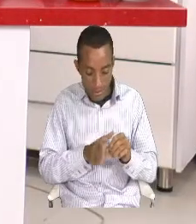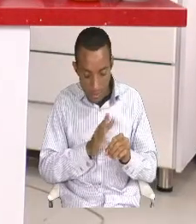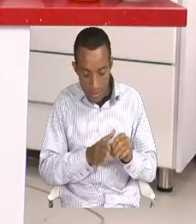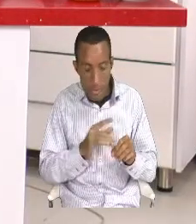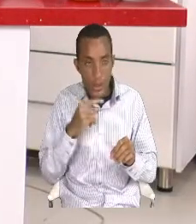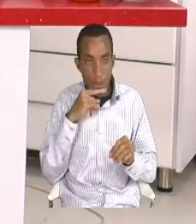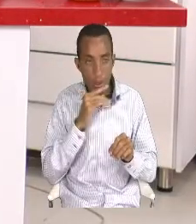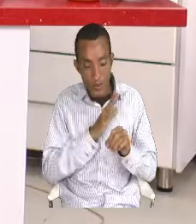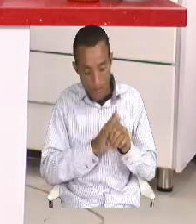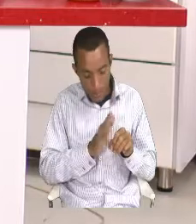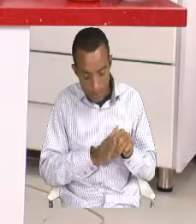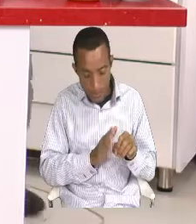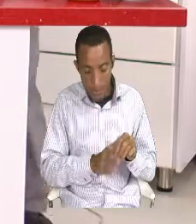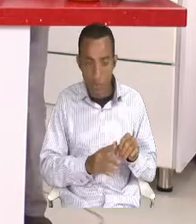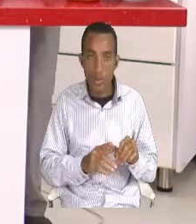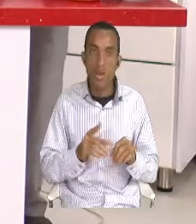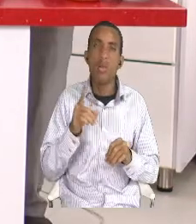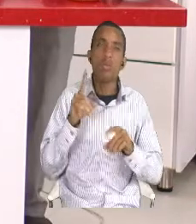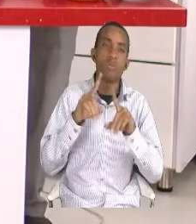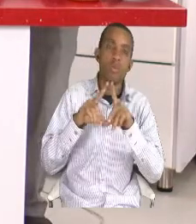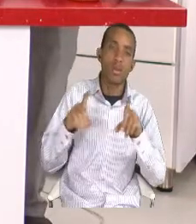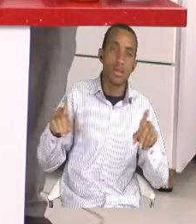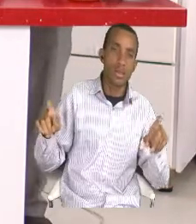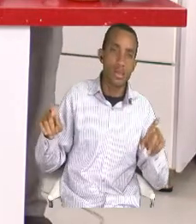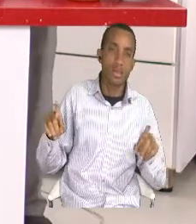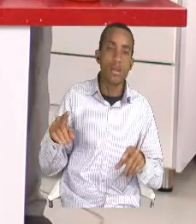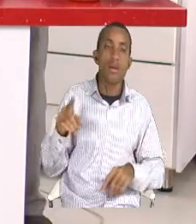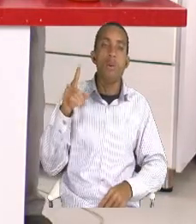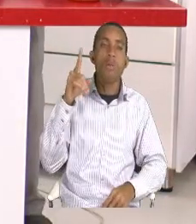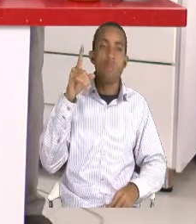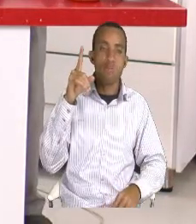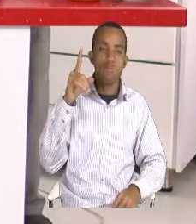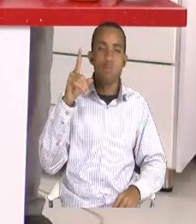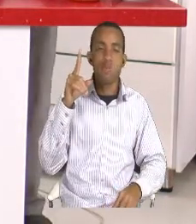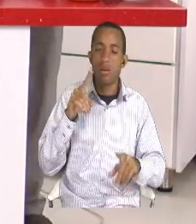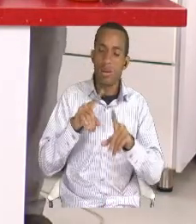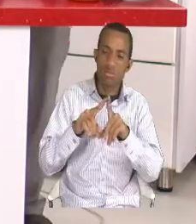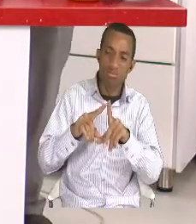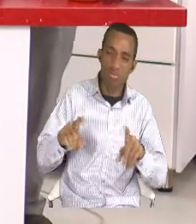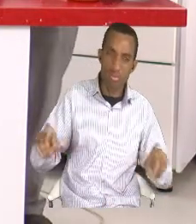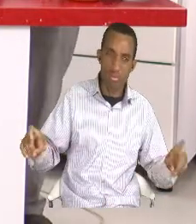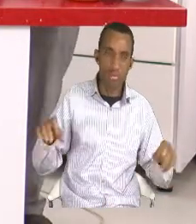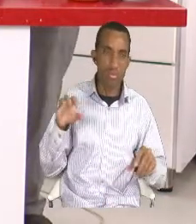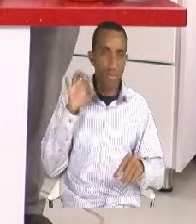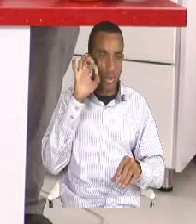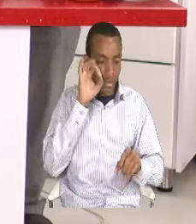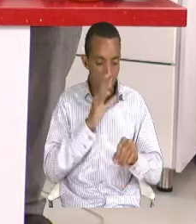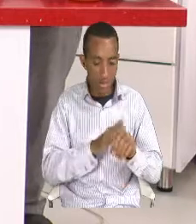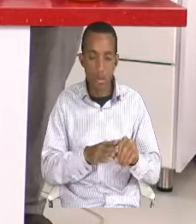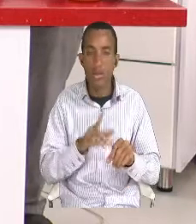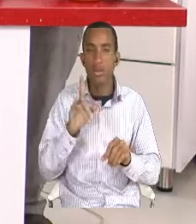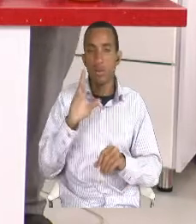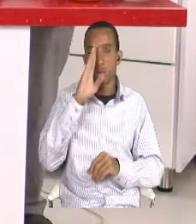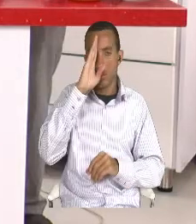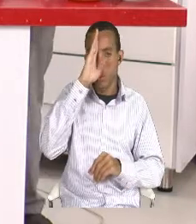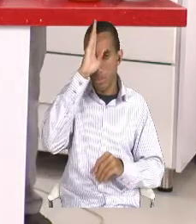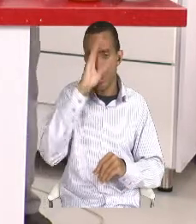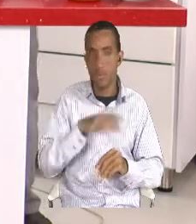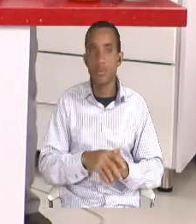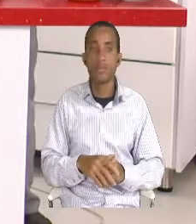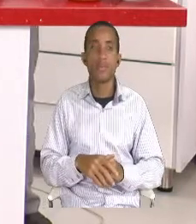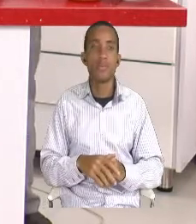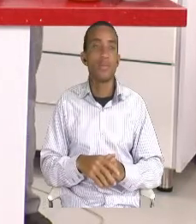tomates que existen en Italia, en el país donde la pasta es la tradición. Entonces hay una gran variedad